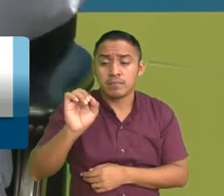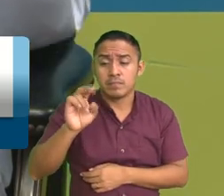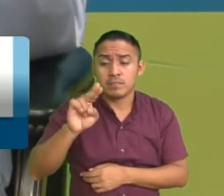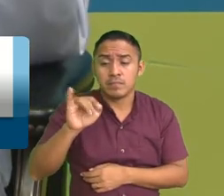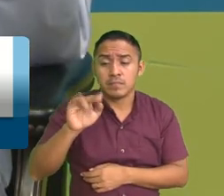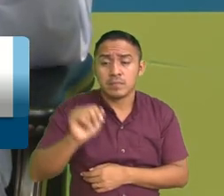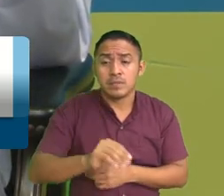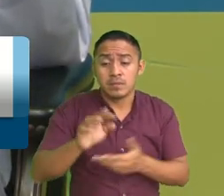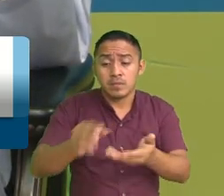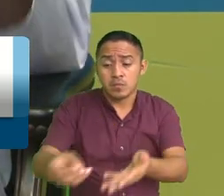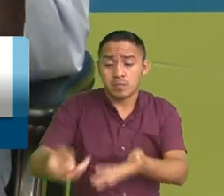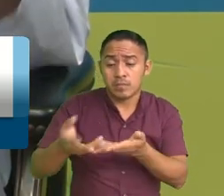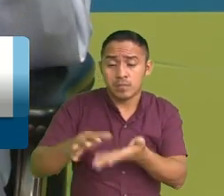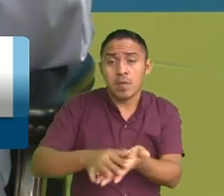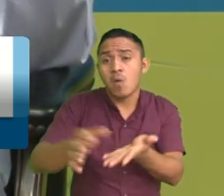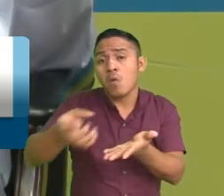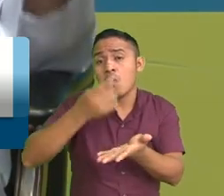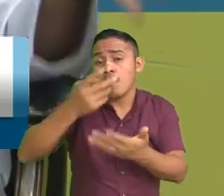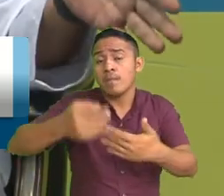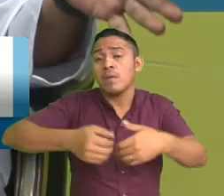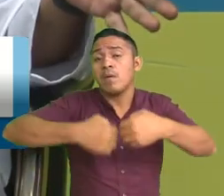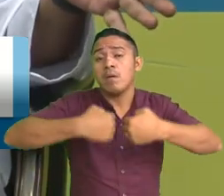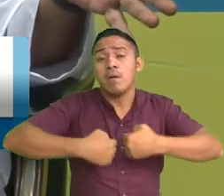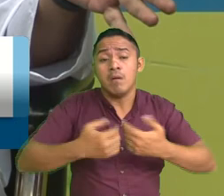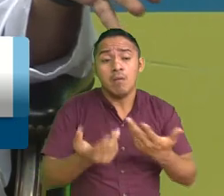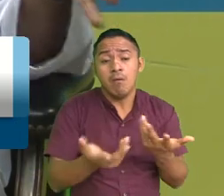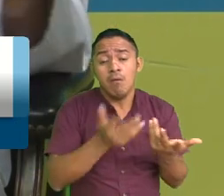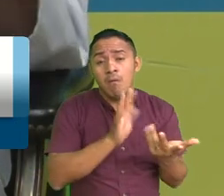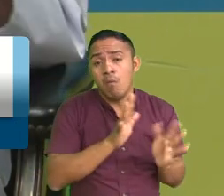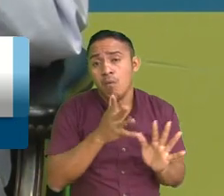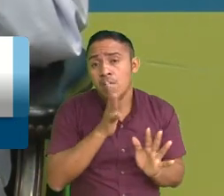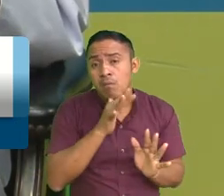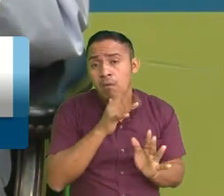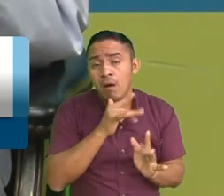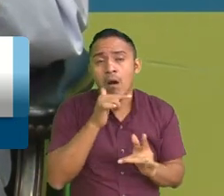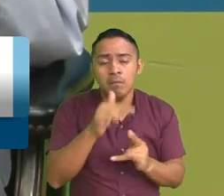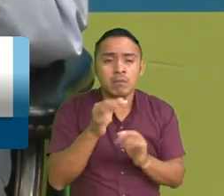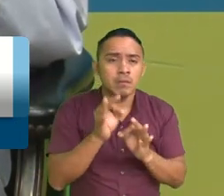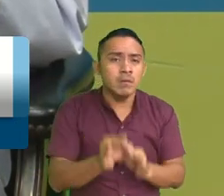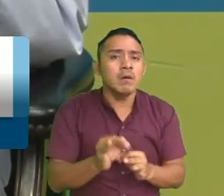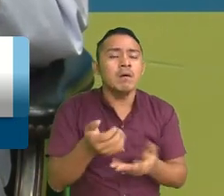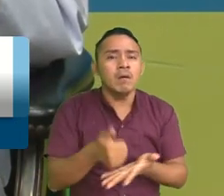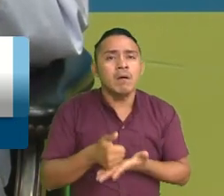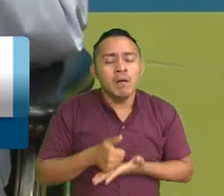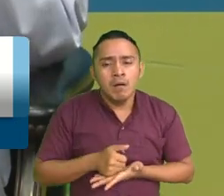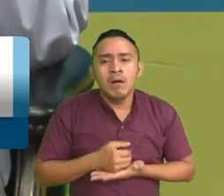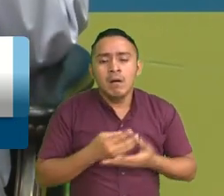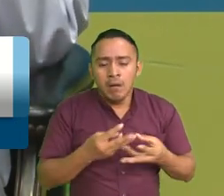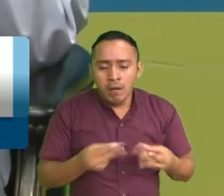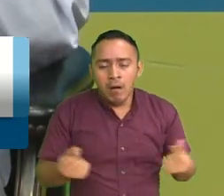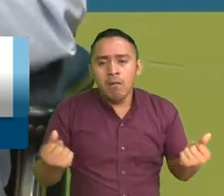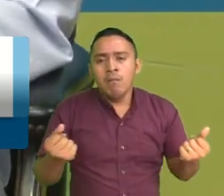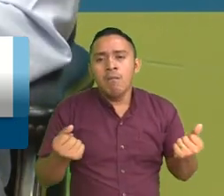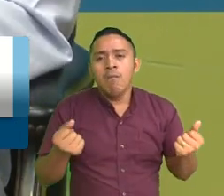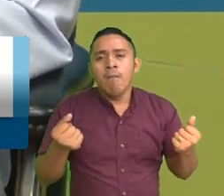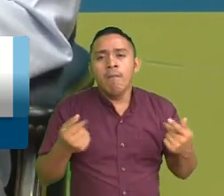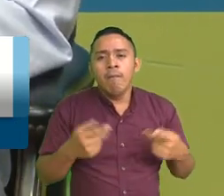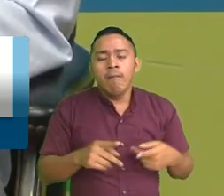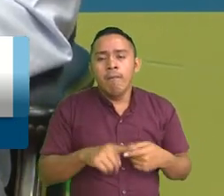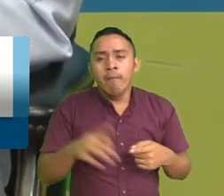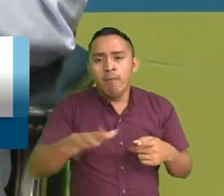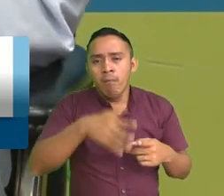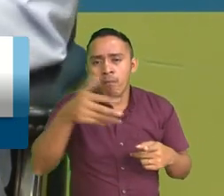Vos se lo das al joven y le ayuda a lograr el ciclo sueño-vigilia. El uso de